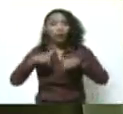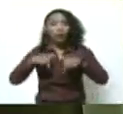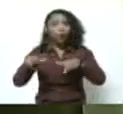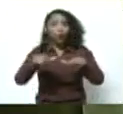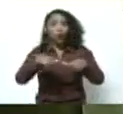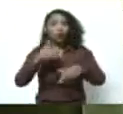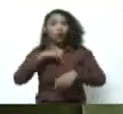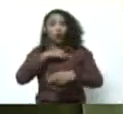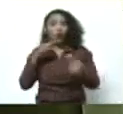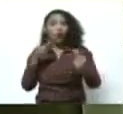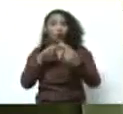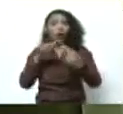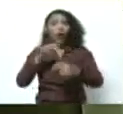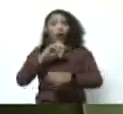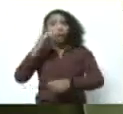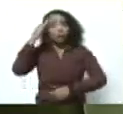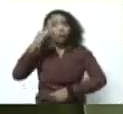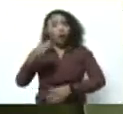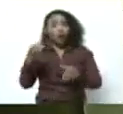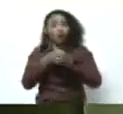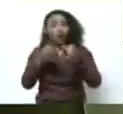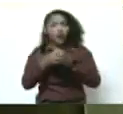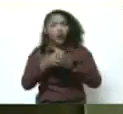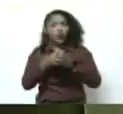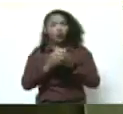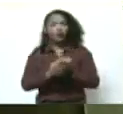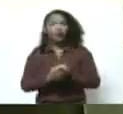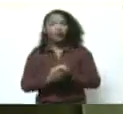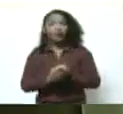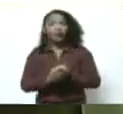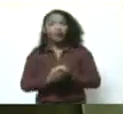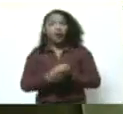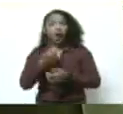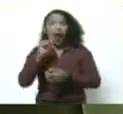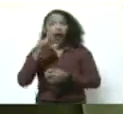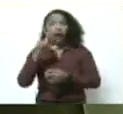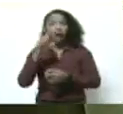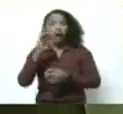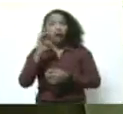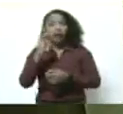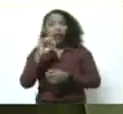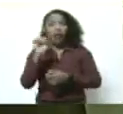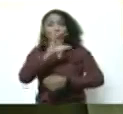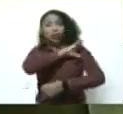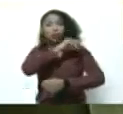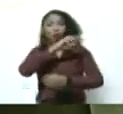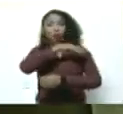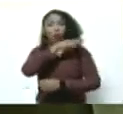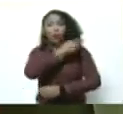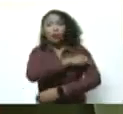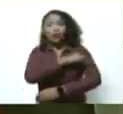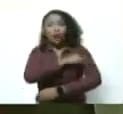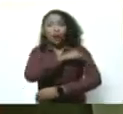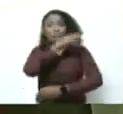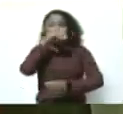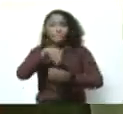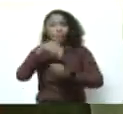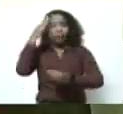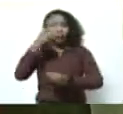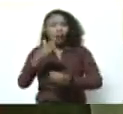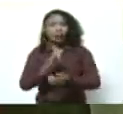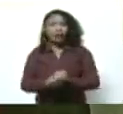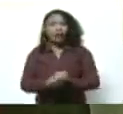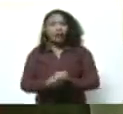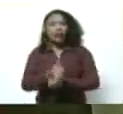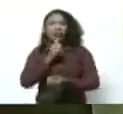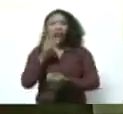nos encontramos, al ciudadano general de brigada, Alfredo Alejandro García Parra, director del Hospital Militar Dr. Vicente Salia,